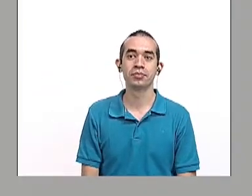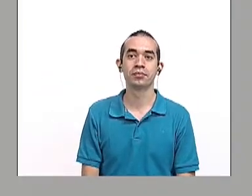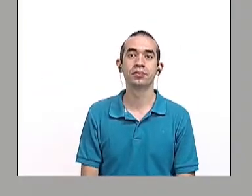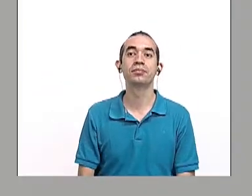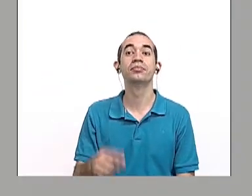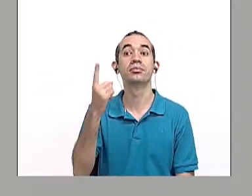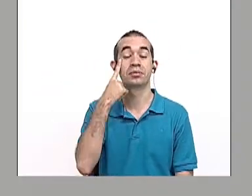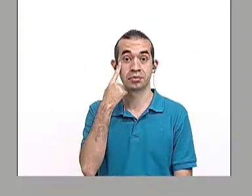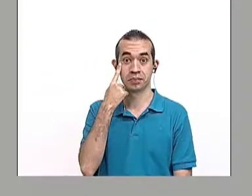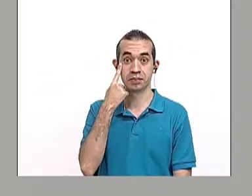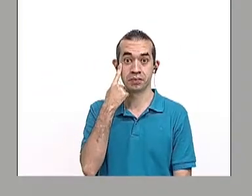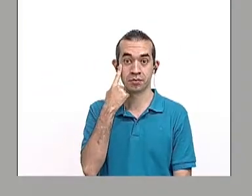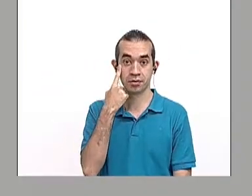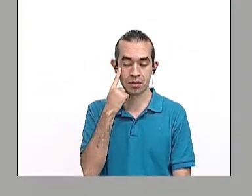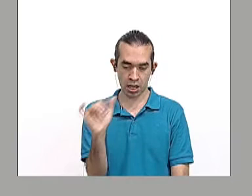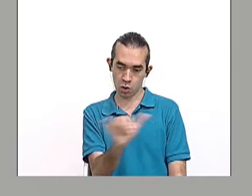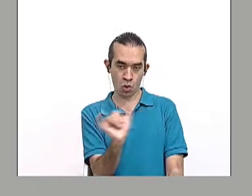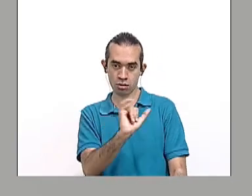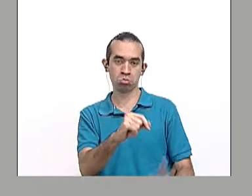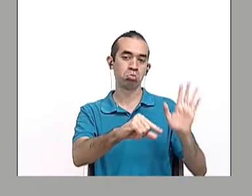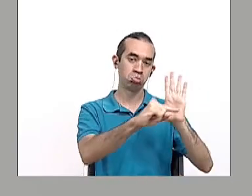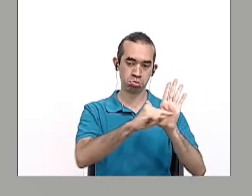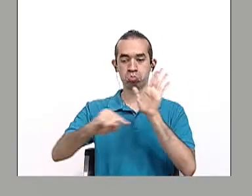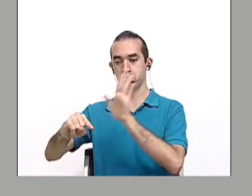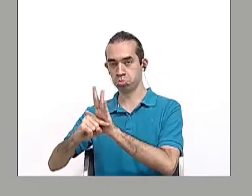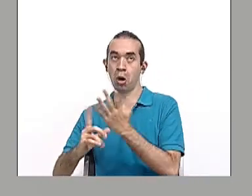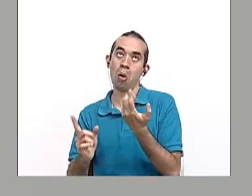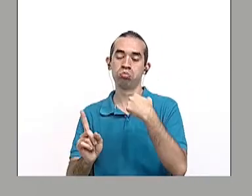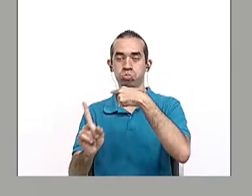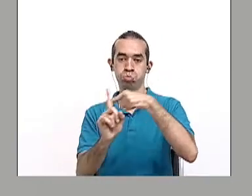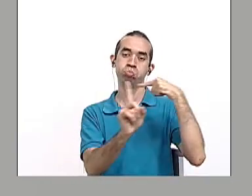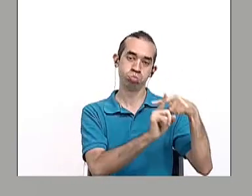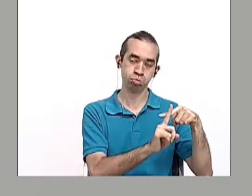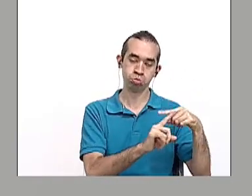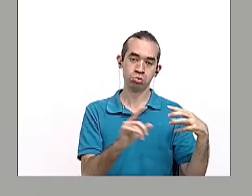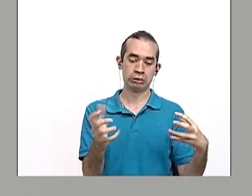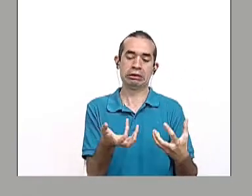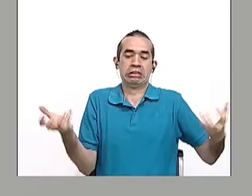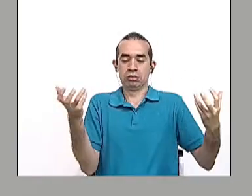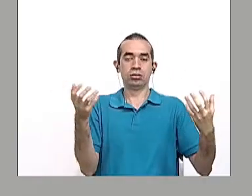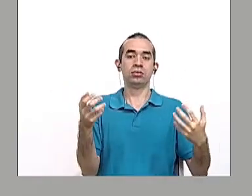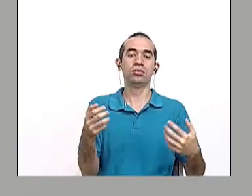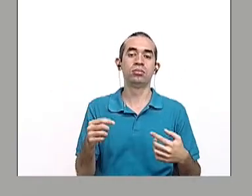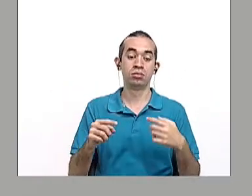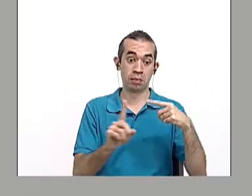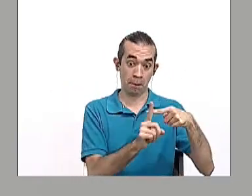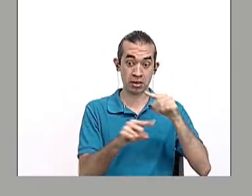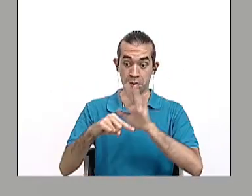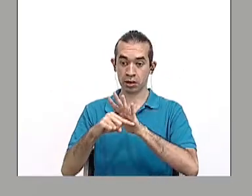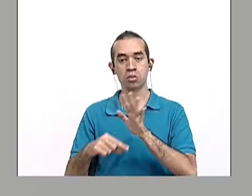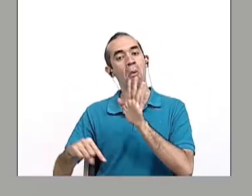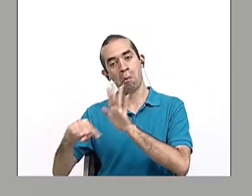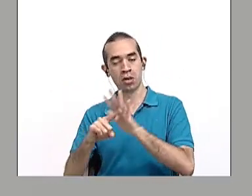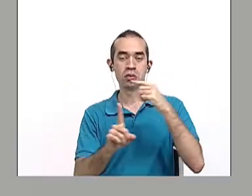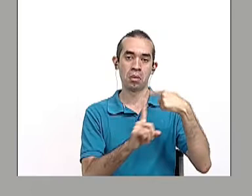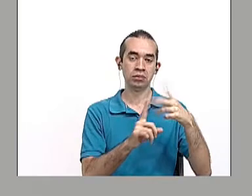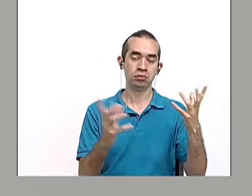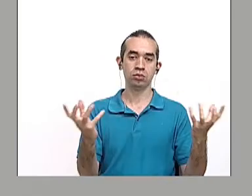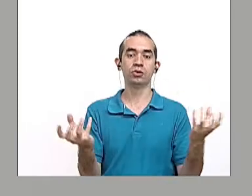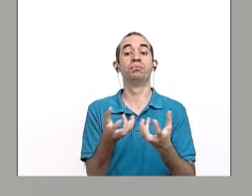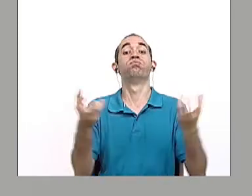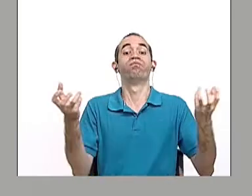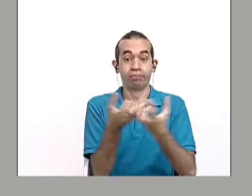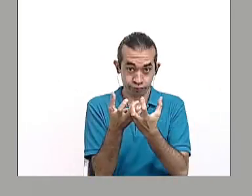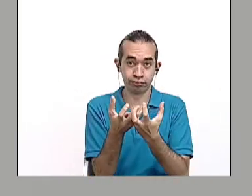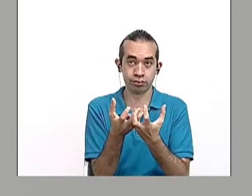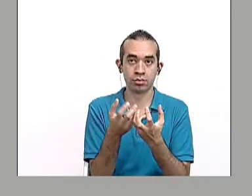Dice, cargas iguales se repelen y cargas opuestas se atraen. ¿Eso está claro? Muy bien.